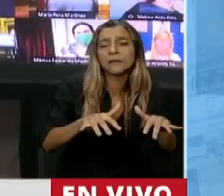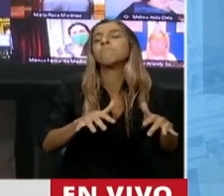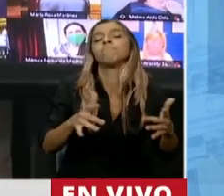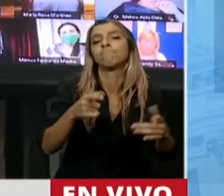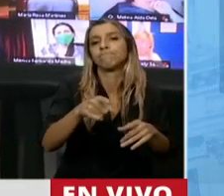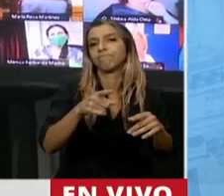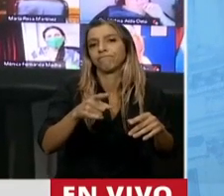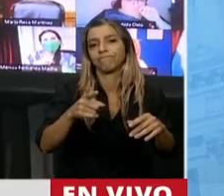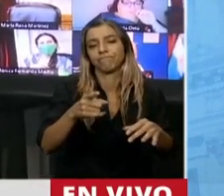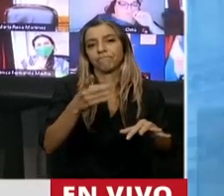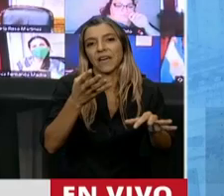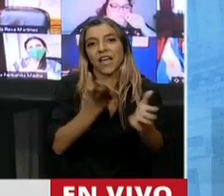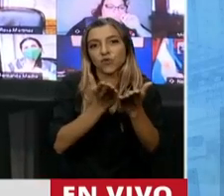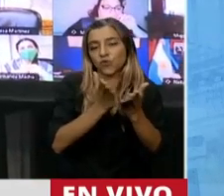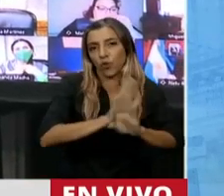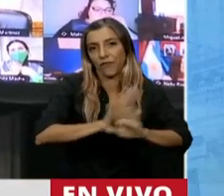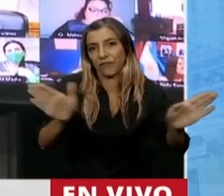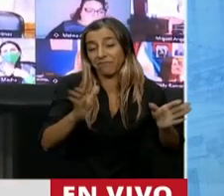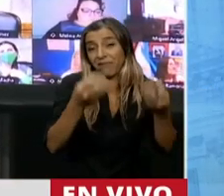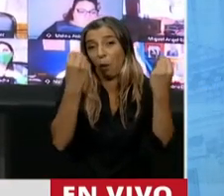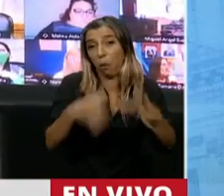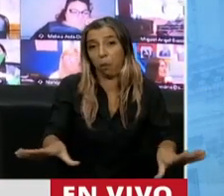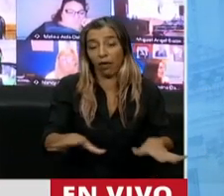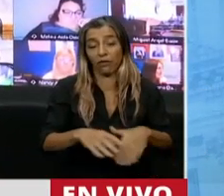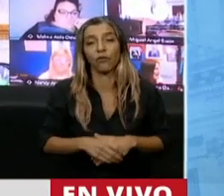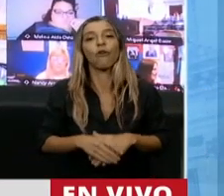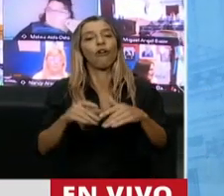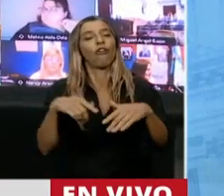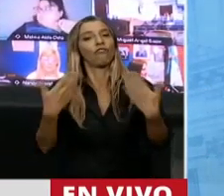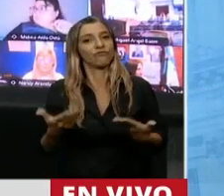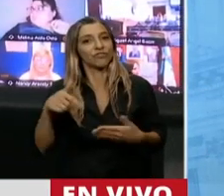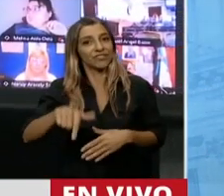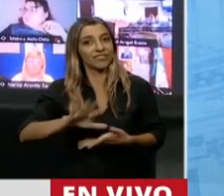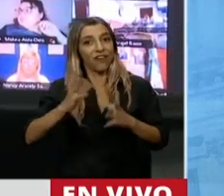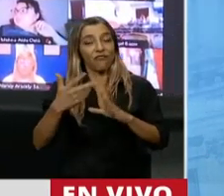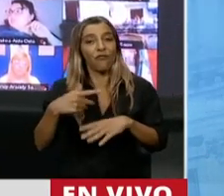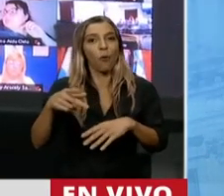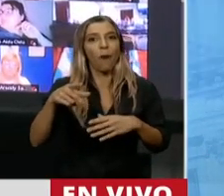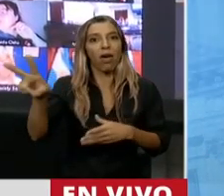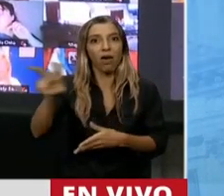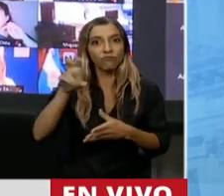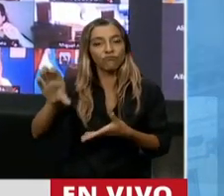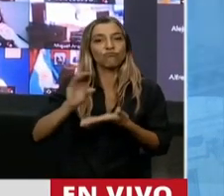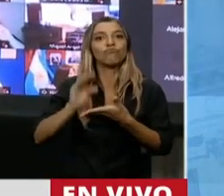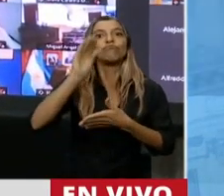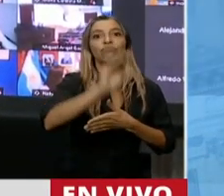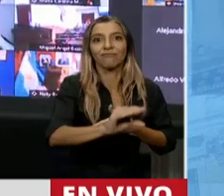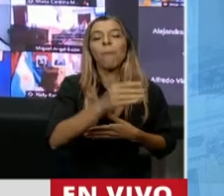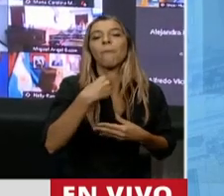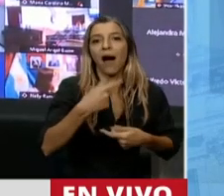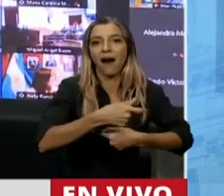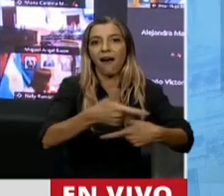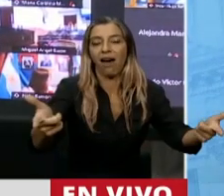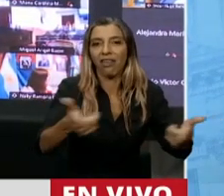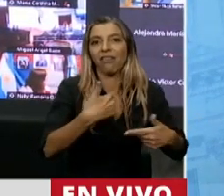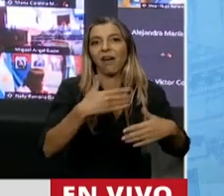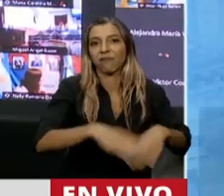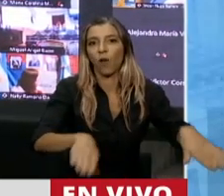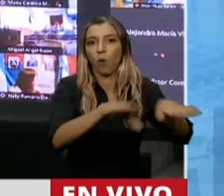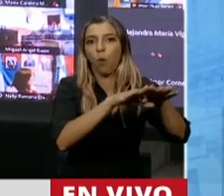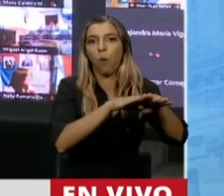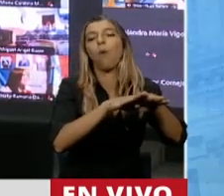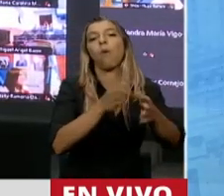jóvenes, y este refuerzo económico viene a ser un acto de justicia y una garantía